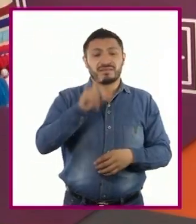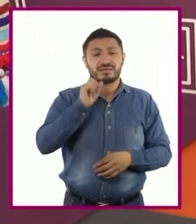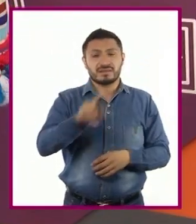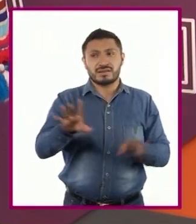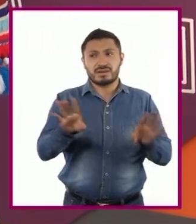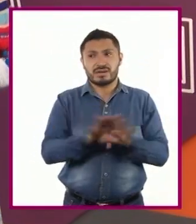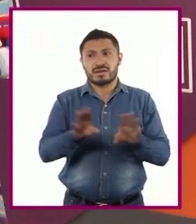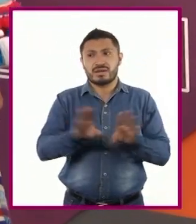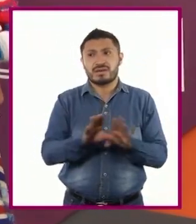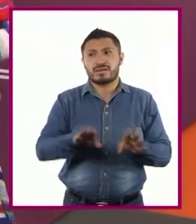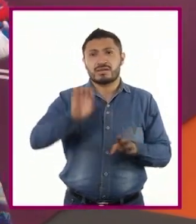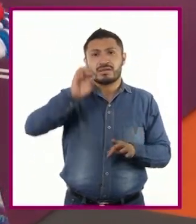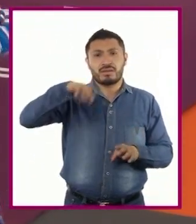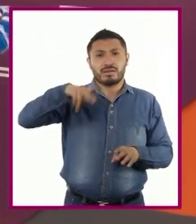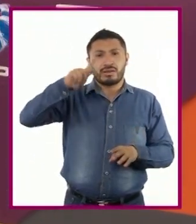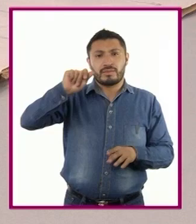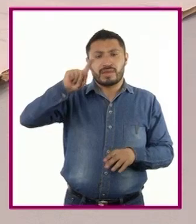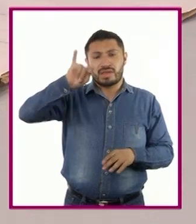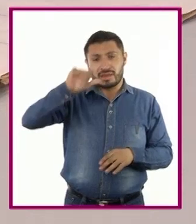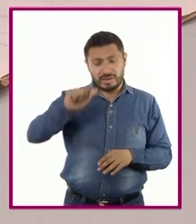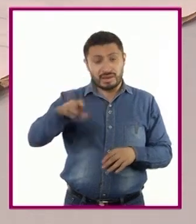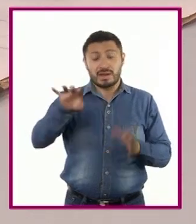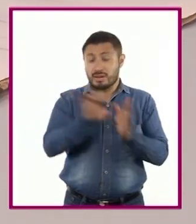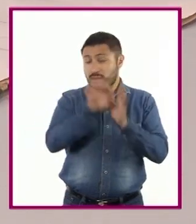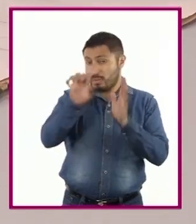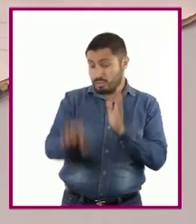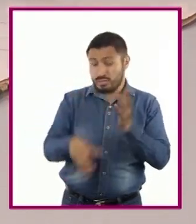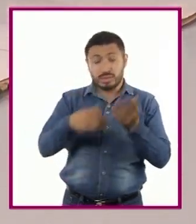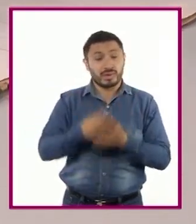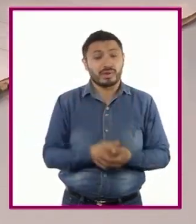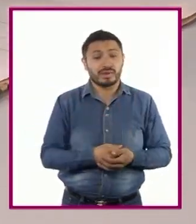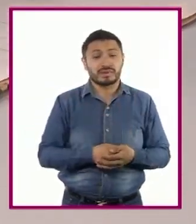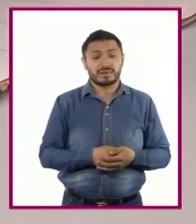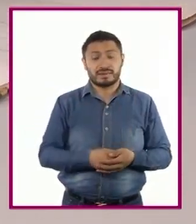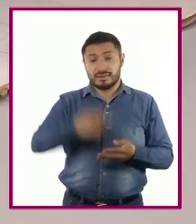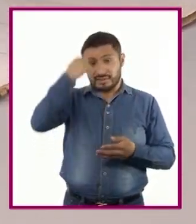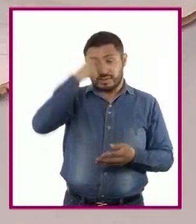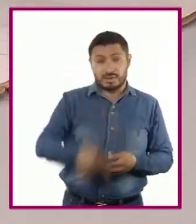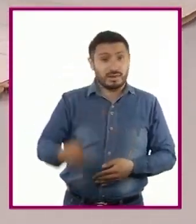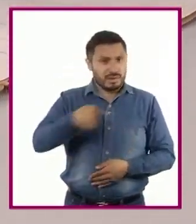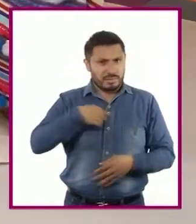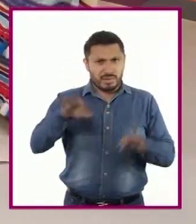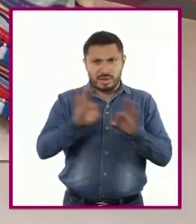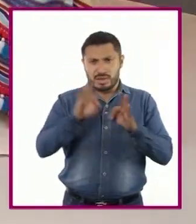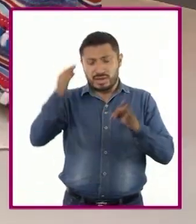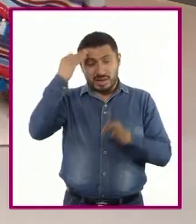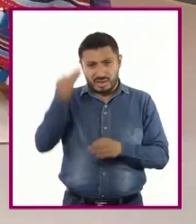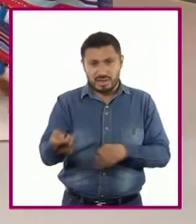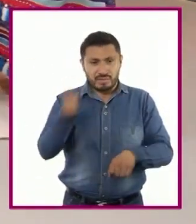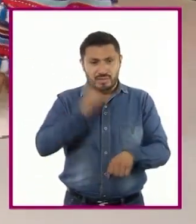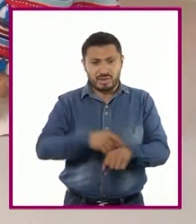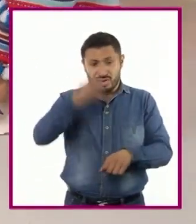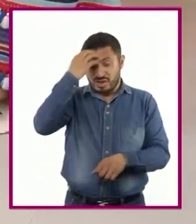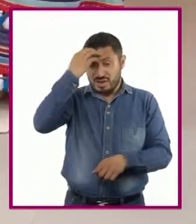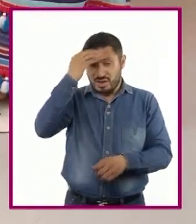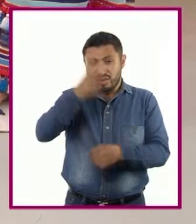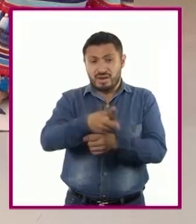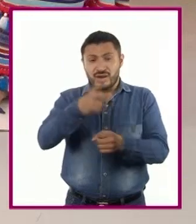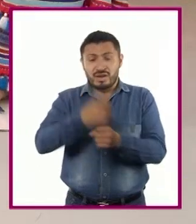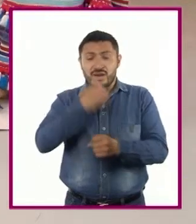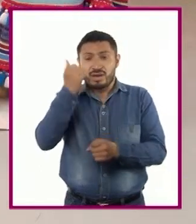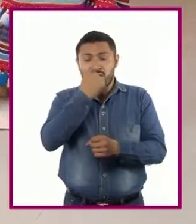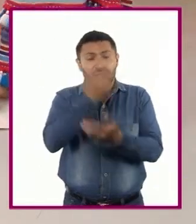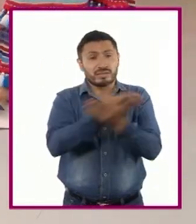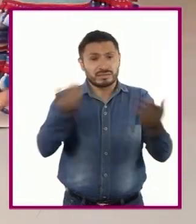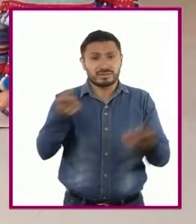la empatía. Porque, por ejemplo, para mí es un momento de exploración al que invitamos a alumnas y alumnas. Y a